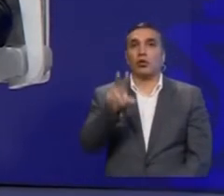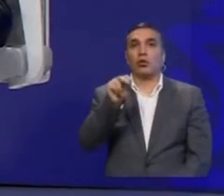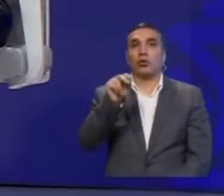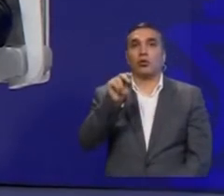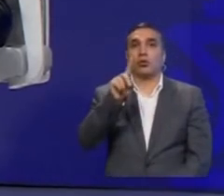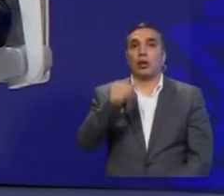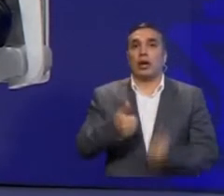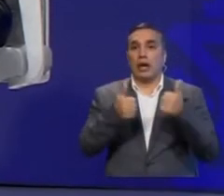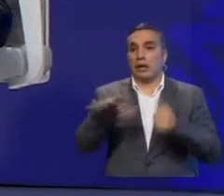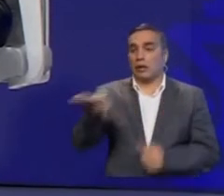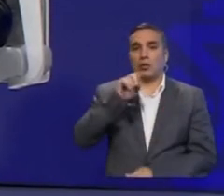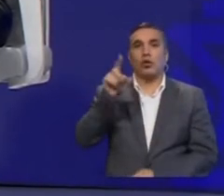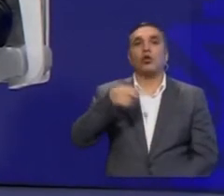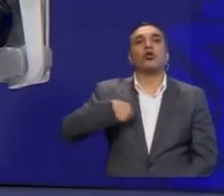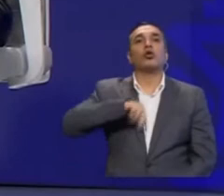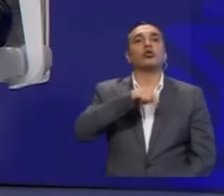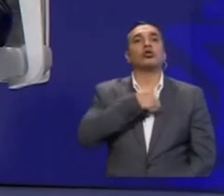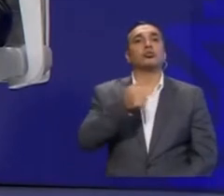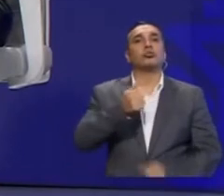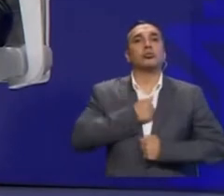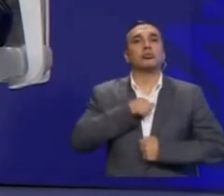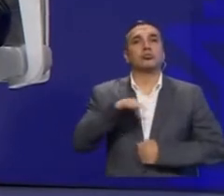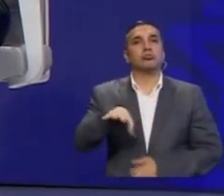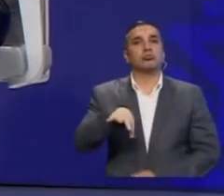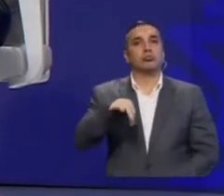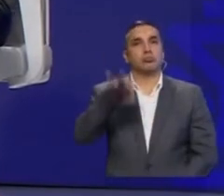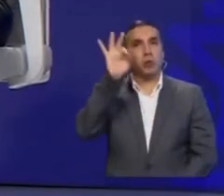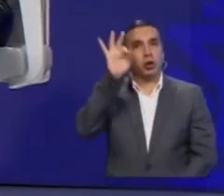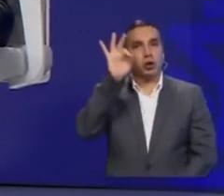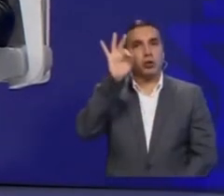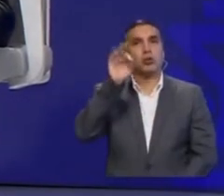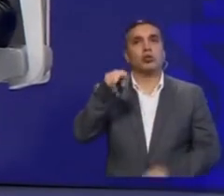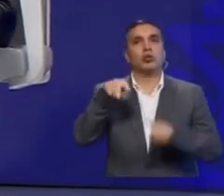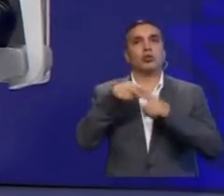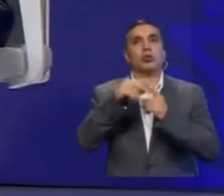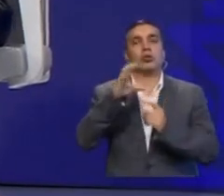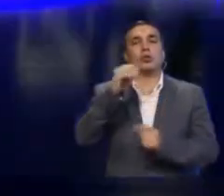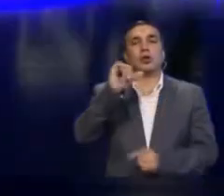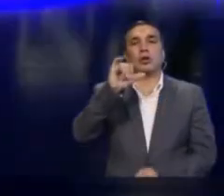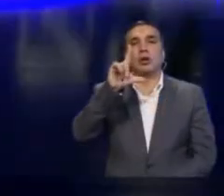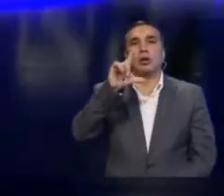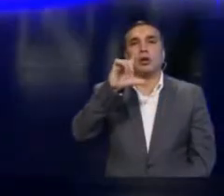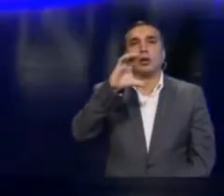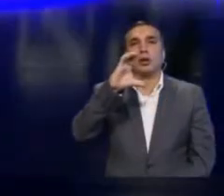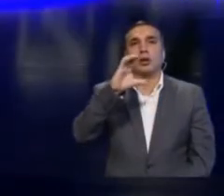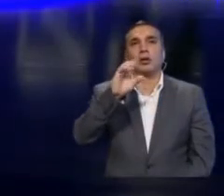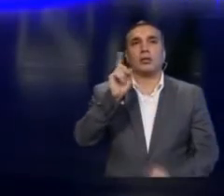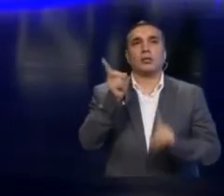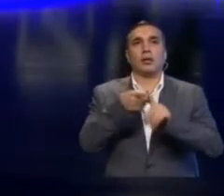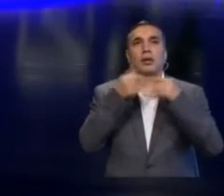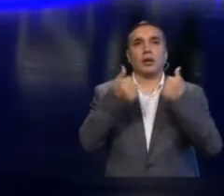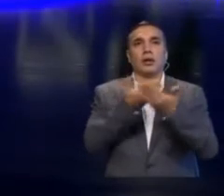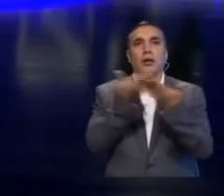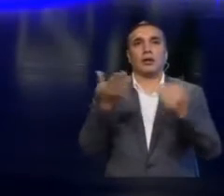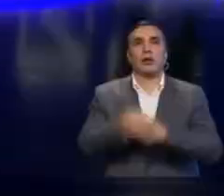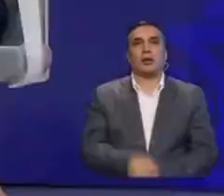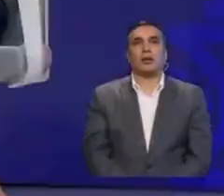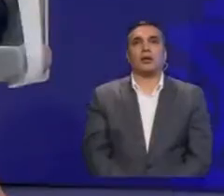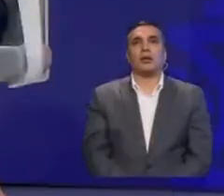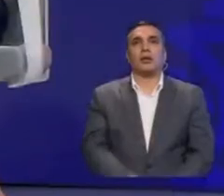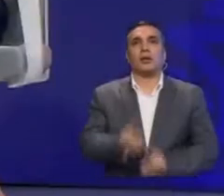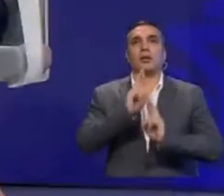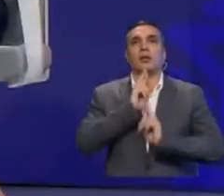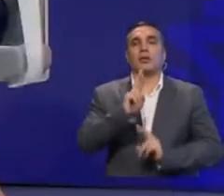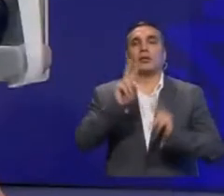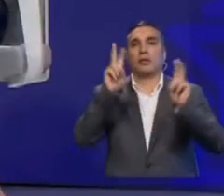ningún candidato. Nosotros la sacamos, abrimos el sobre y vamos a empezar con el señor Celi, con él. Él es nuestro primer candidato en responder el